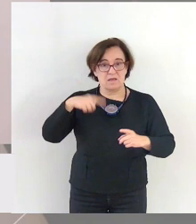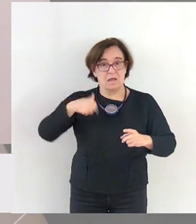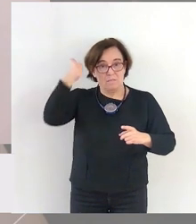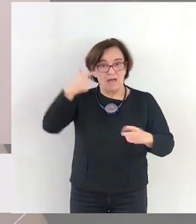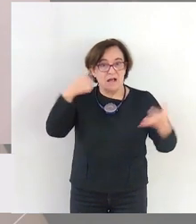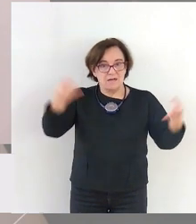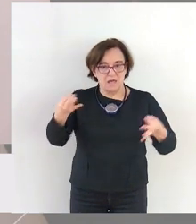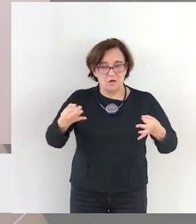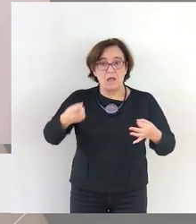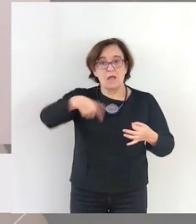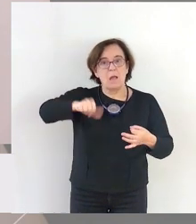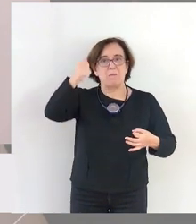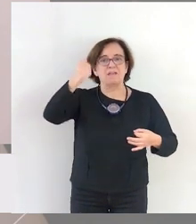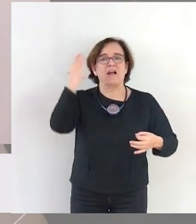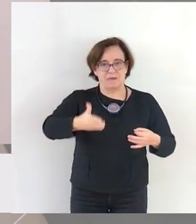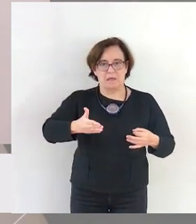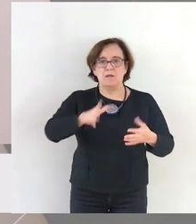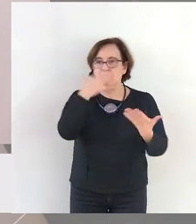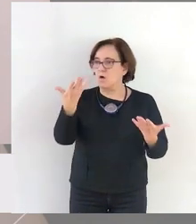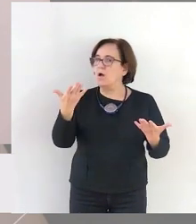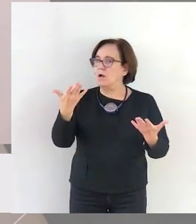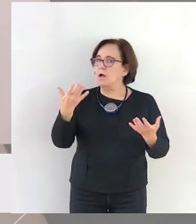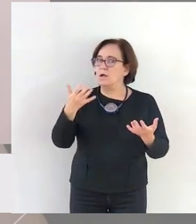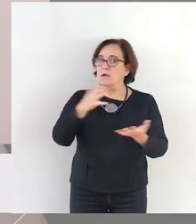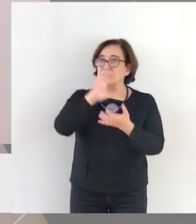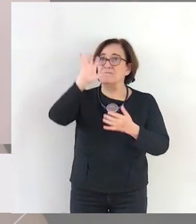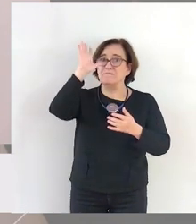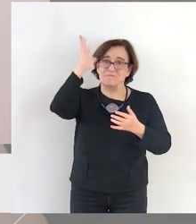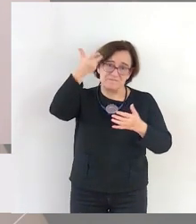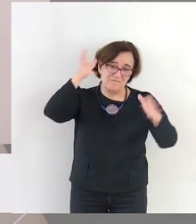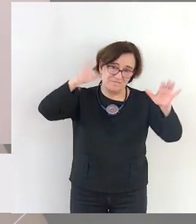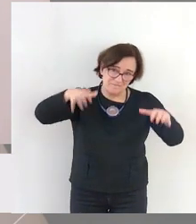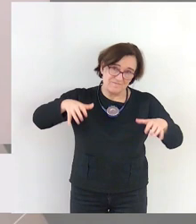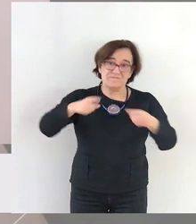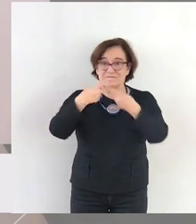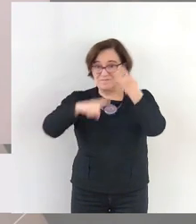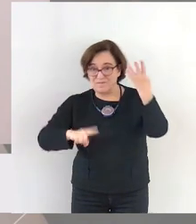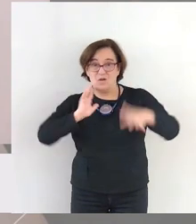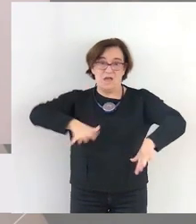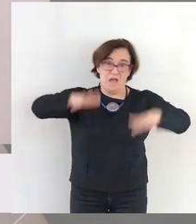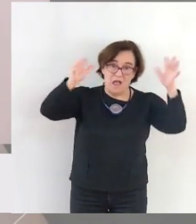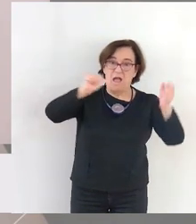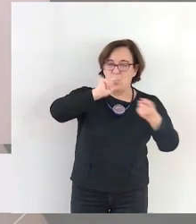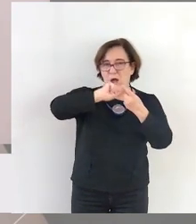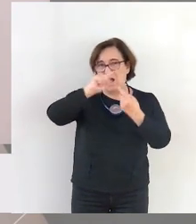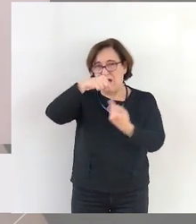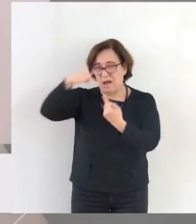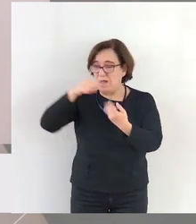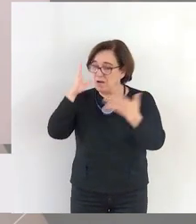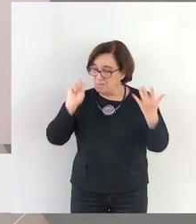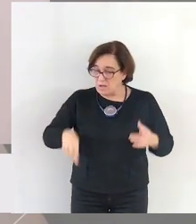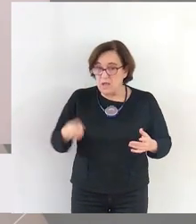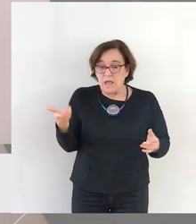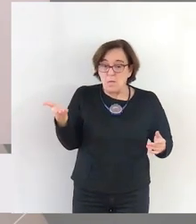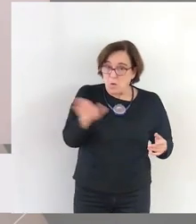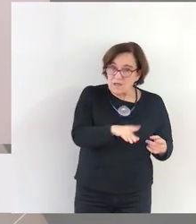mayores riesgos Serán las más afectadas por los desastres meteorológicos y climáticos ya sea en cuanto al índice de